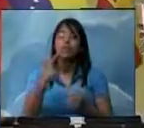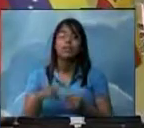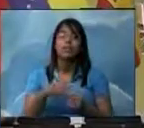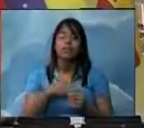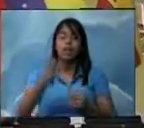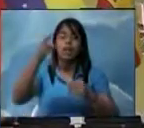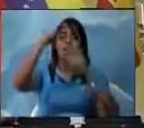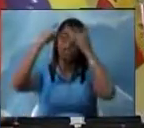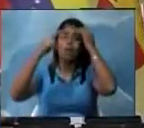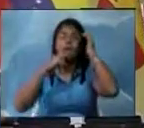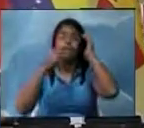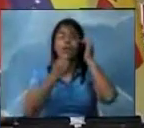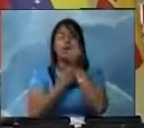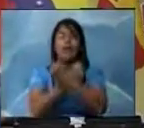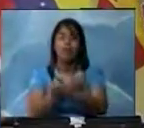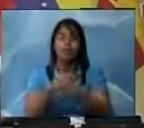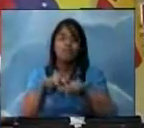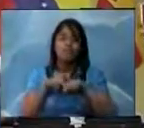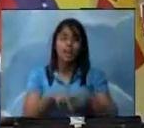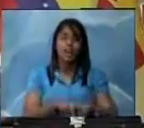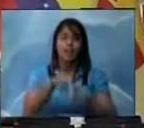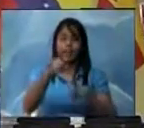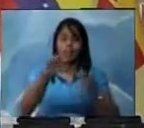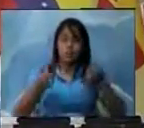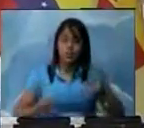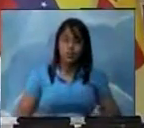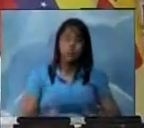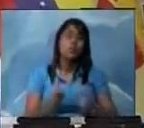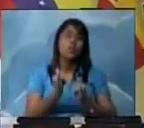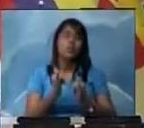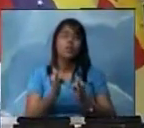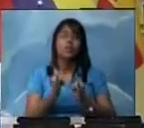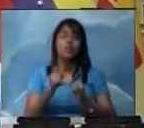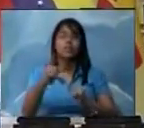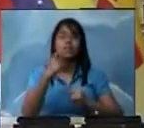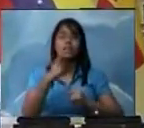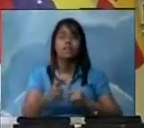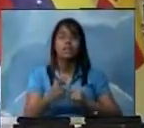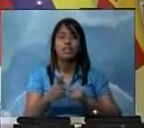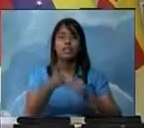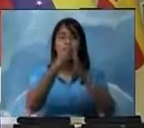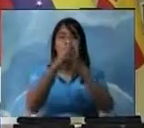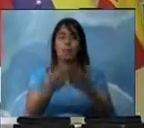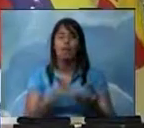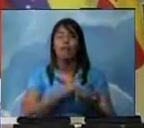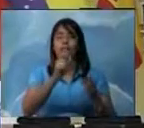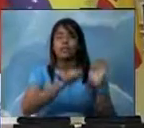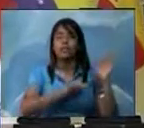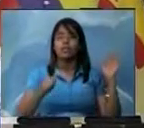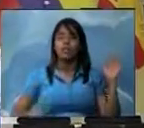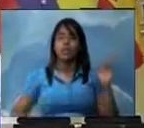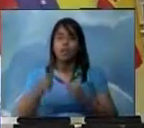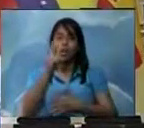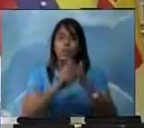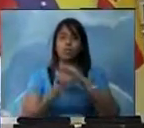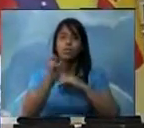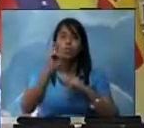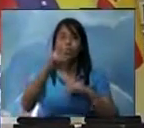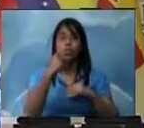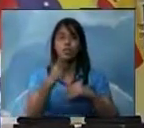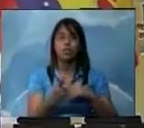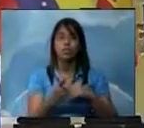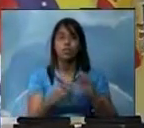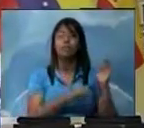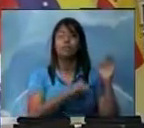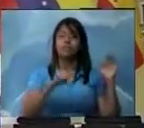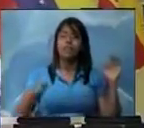el padre que ama castiga a su hijo. Y dice la palabra del Señor en el versículo 2,